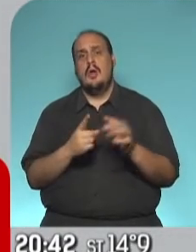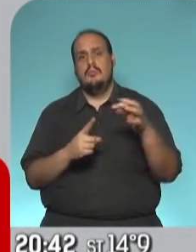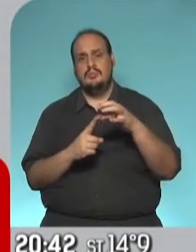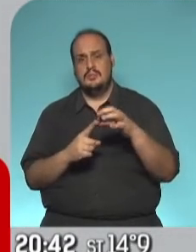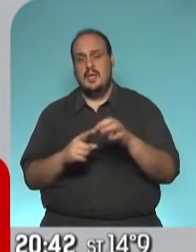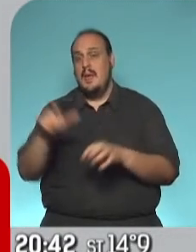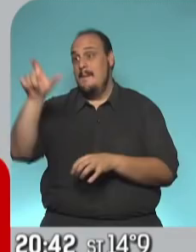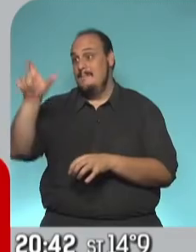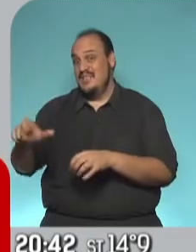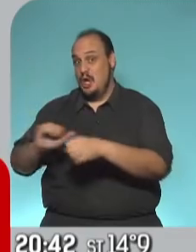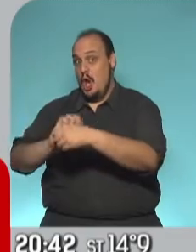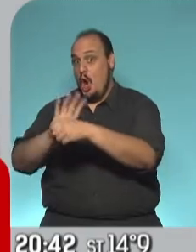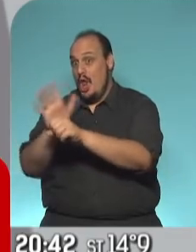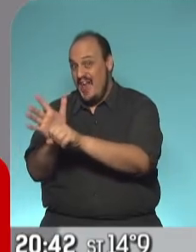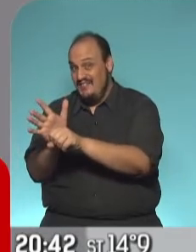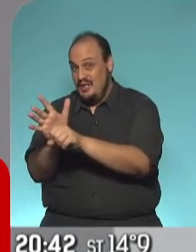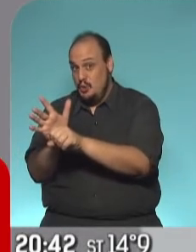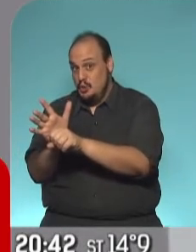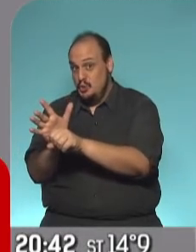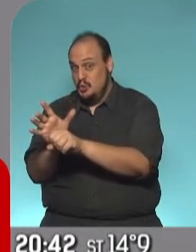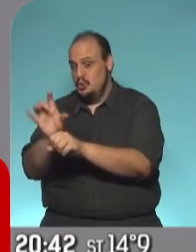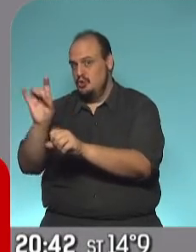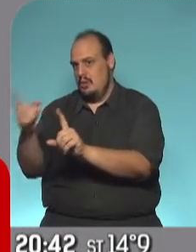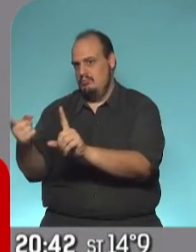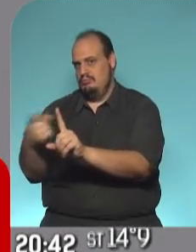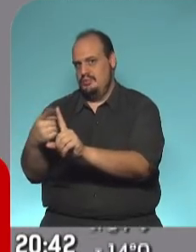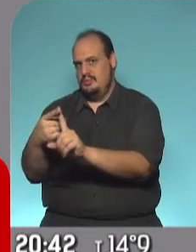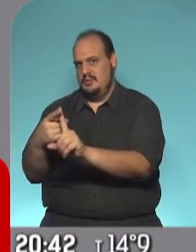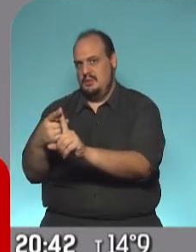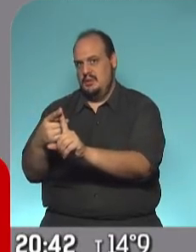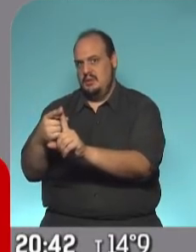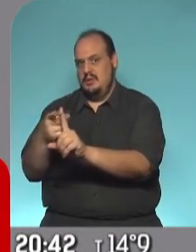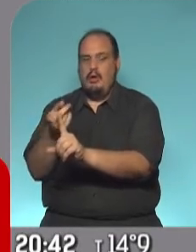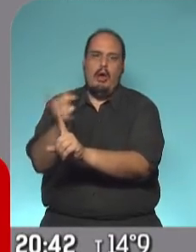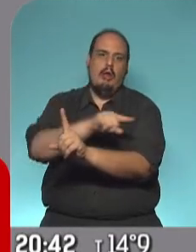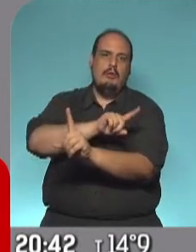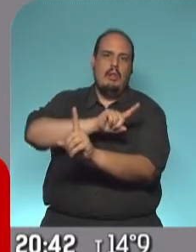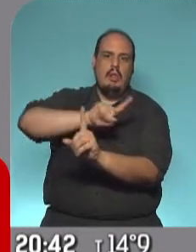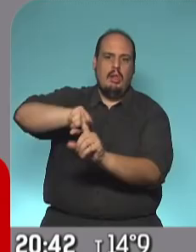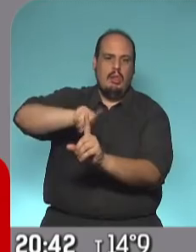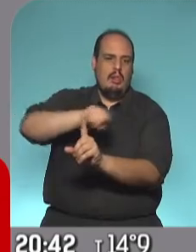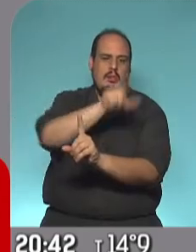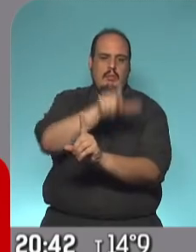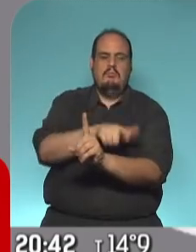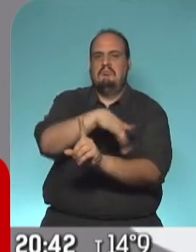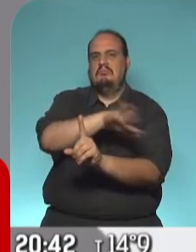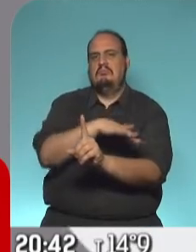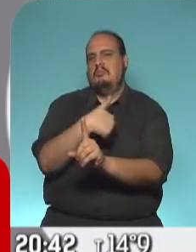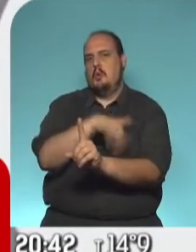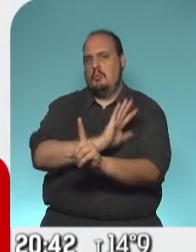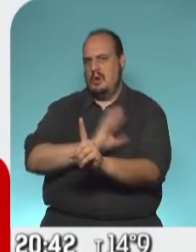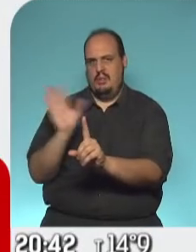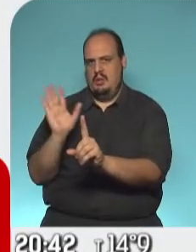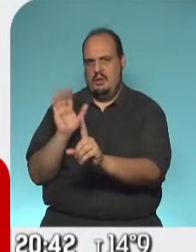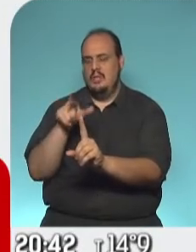estuvo cerca del caso confirmado. No se le da una relevancia epidemiológica al contacto del contacto. Así que creo que es una muy